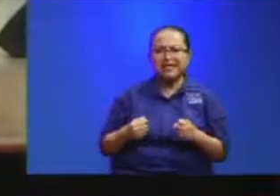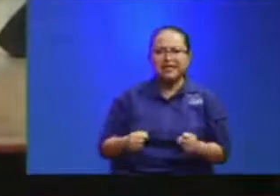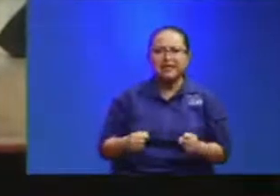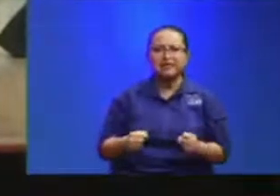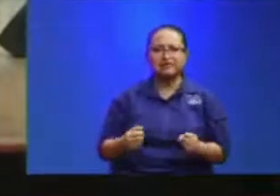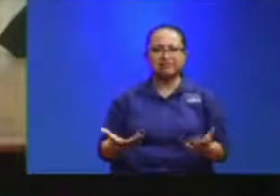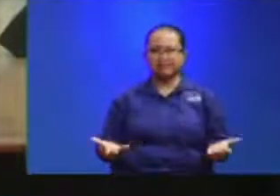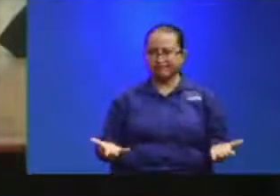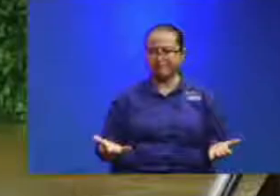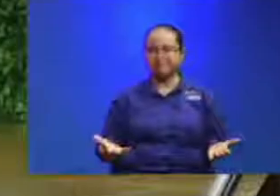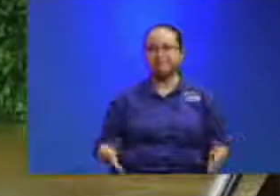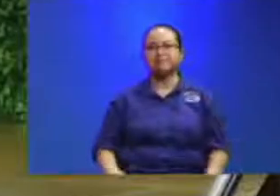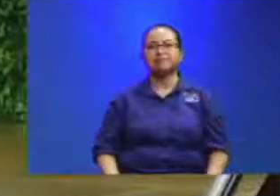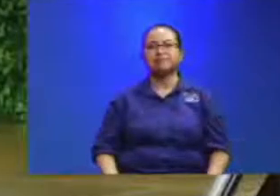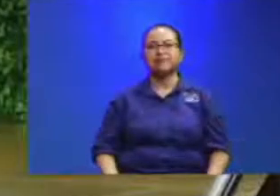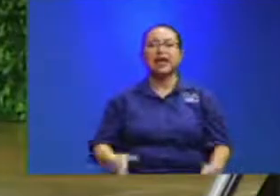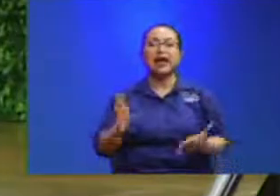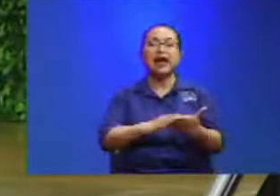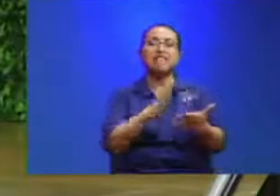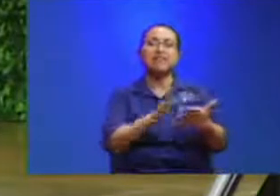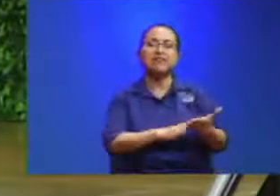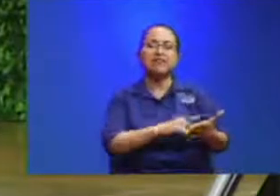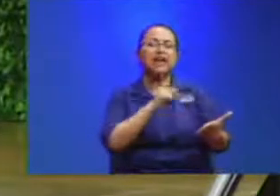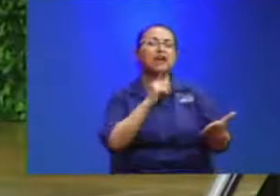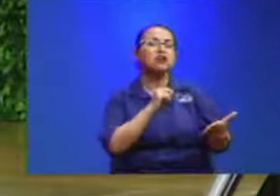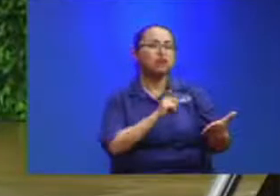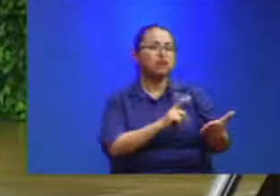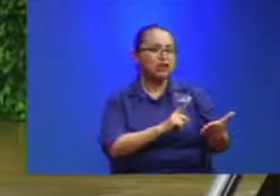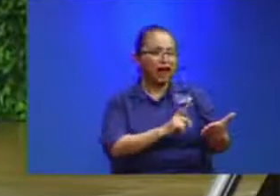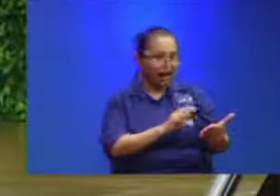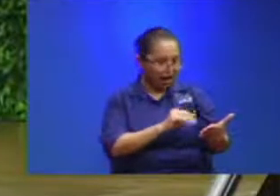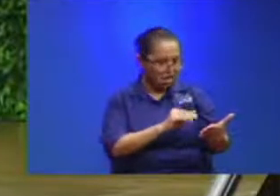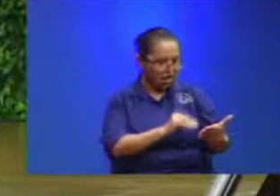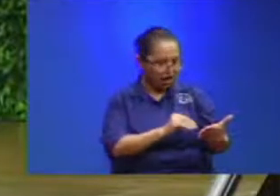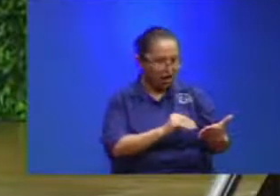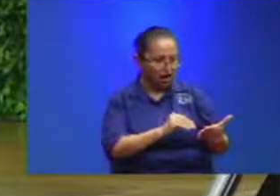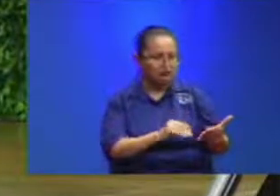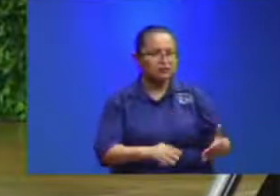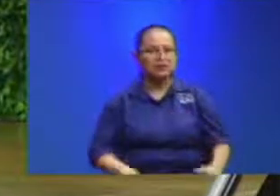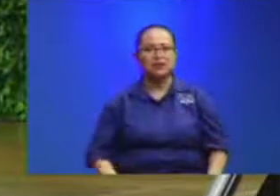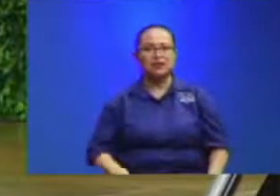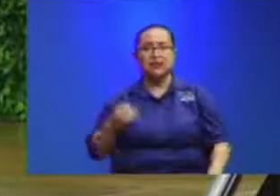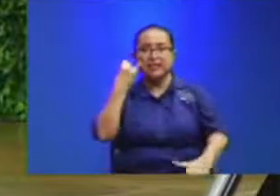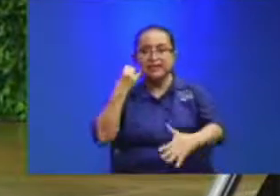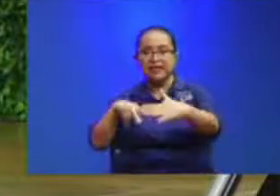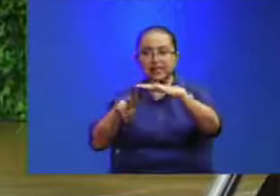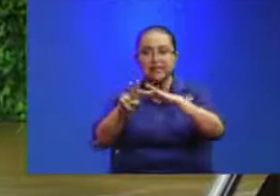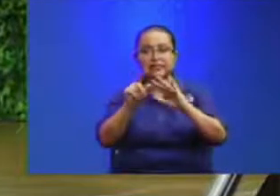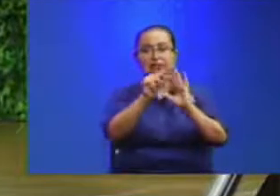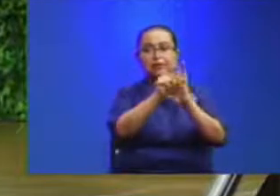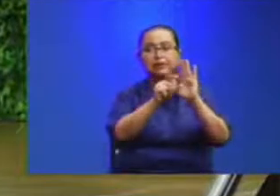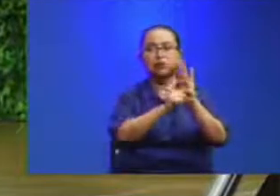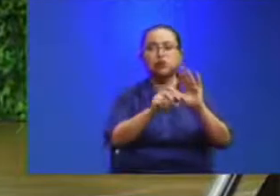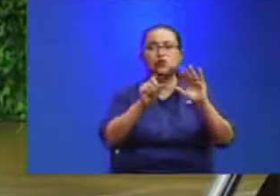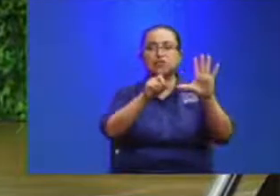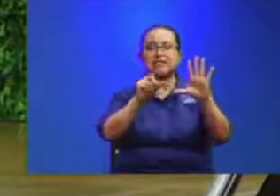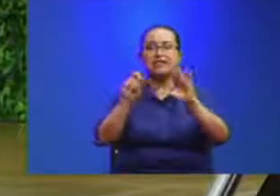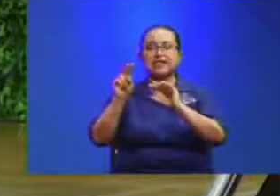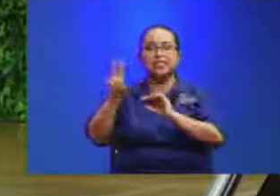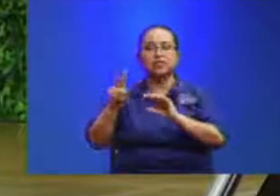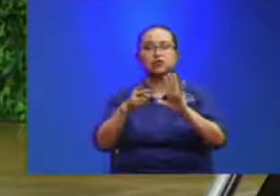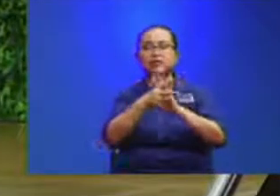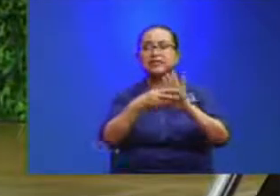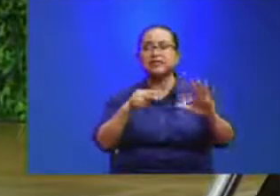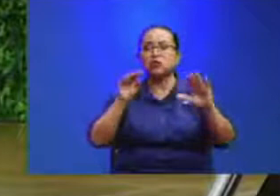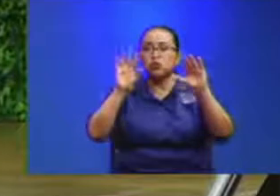camino del señor ok entonces la biblia es la que nos enseña esto es ahí en 62 10 fíjese cómo